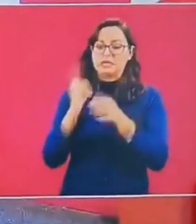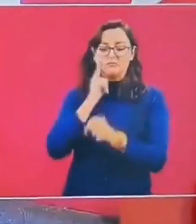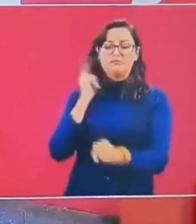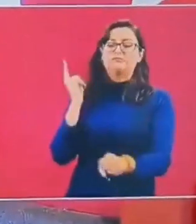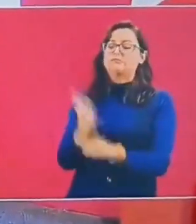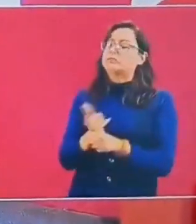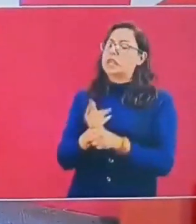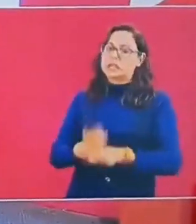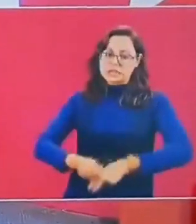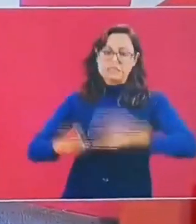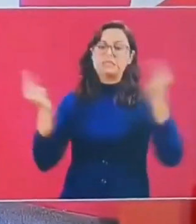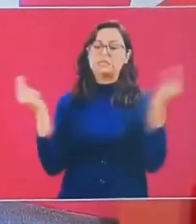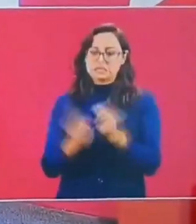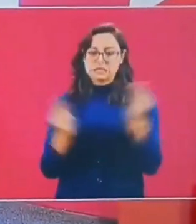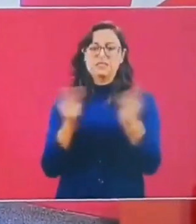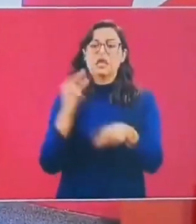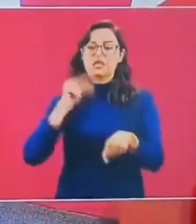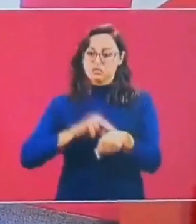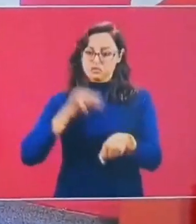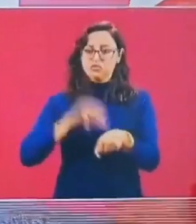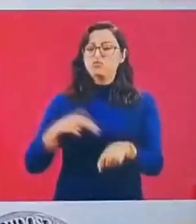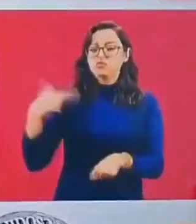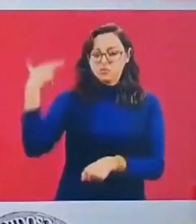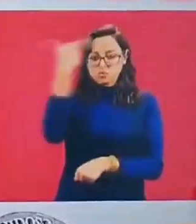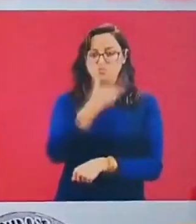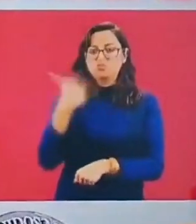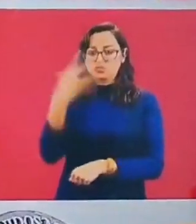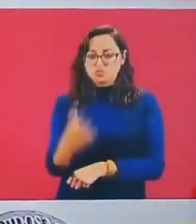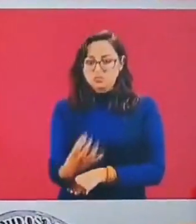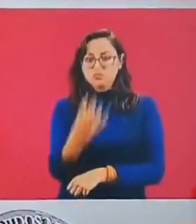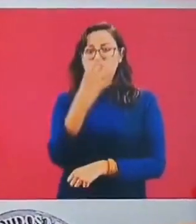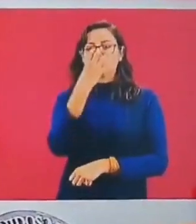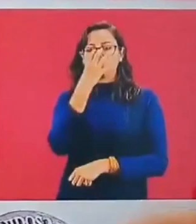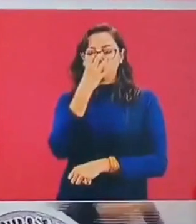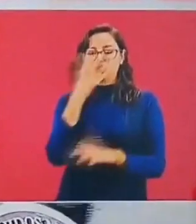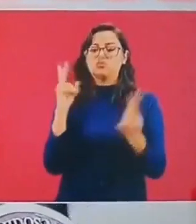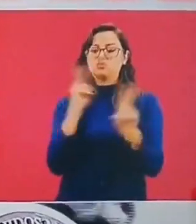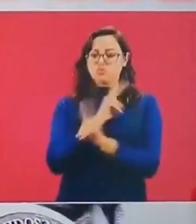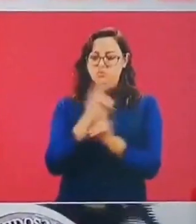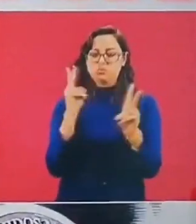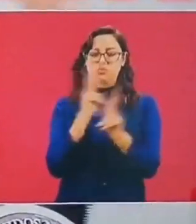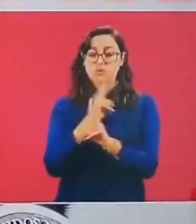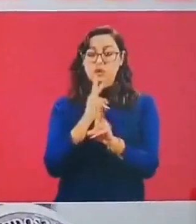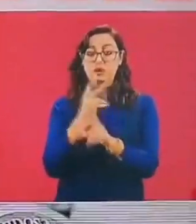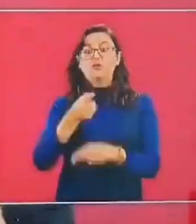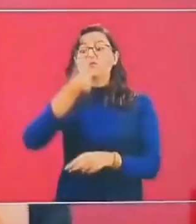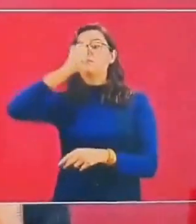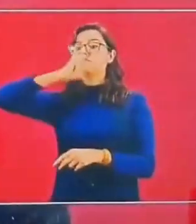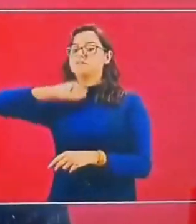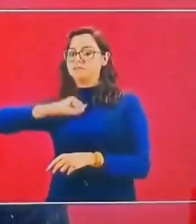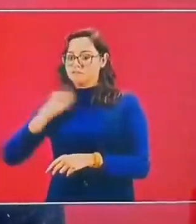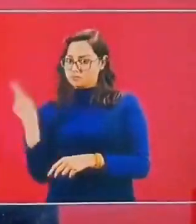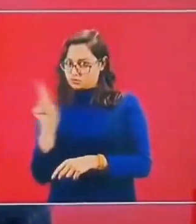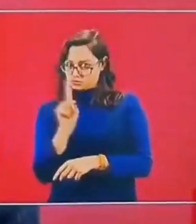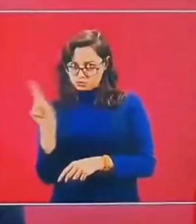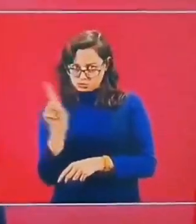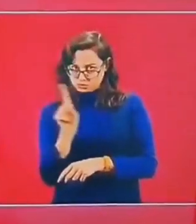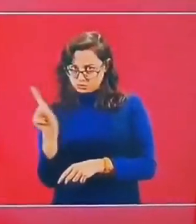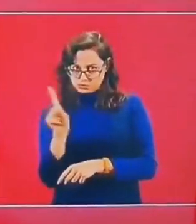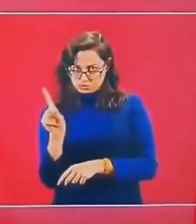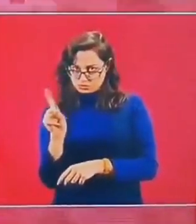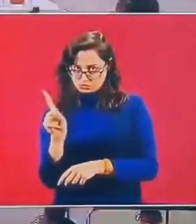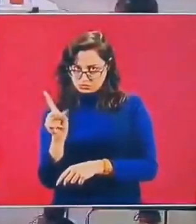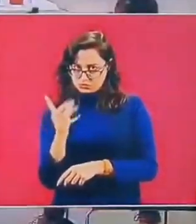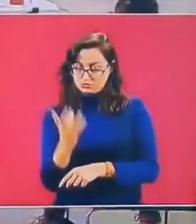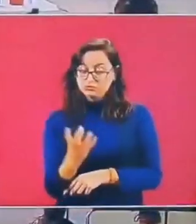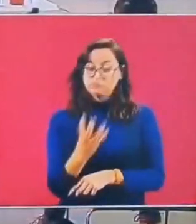se requiere una evaluación y se requiere oxigenación suplementaria. No estamos hablando de intubación, como lo comenté